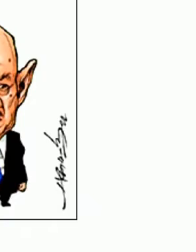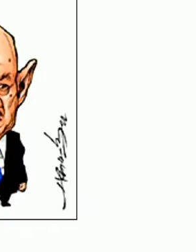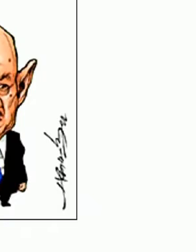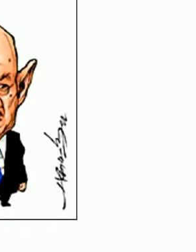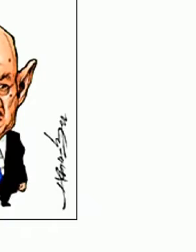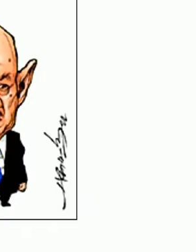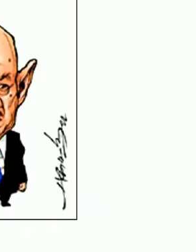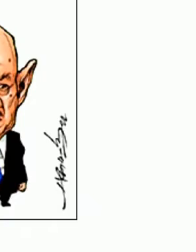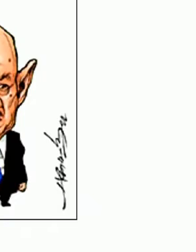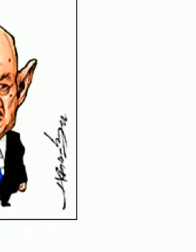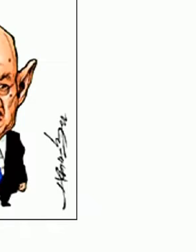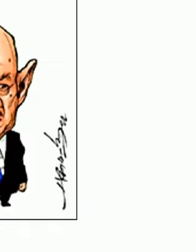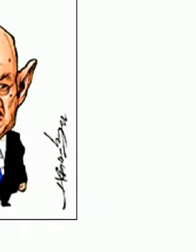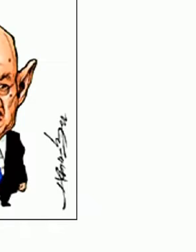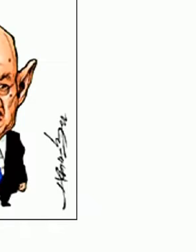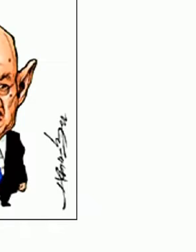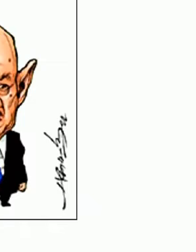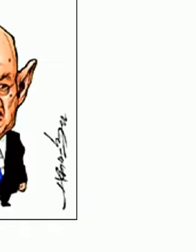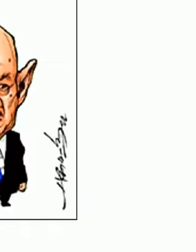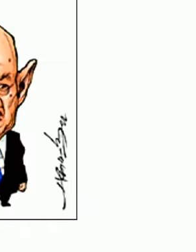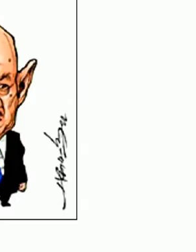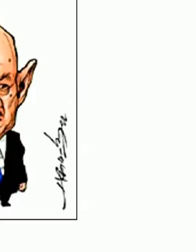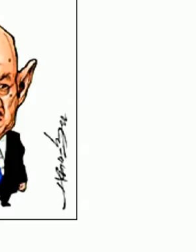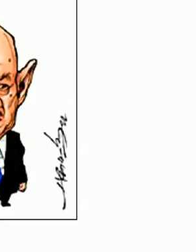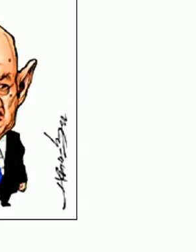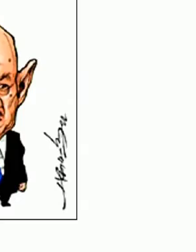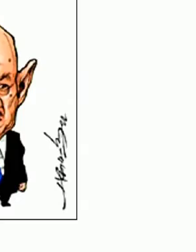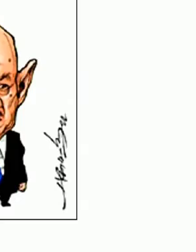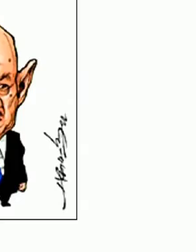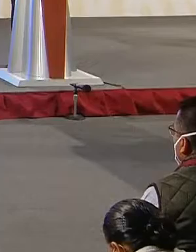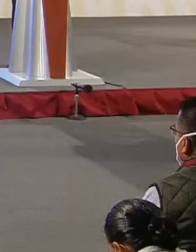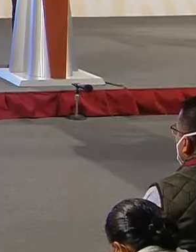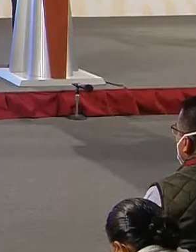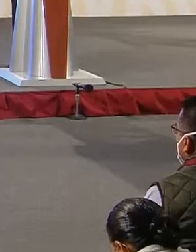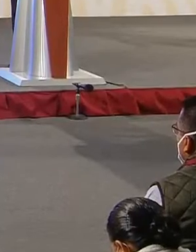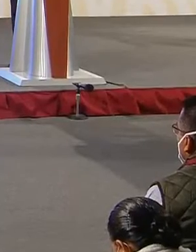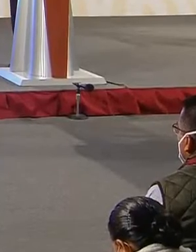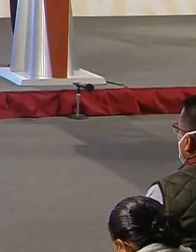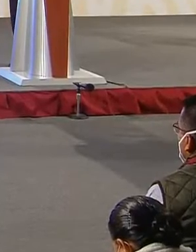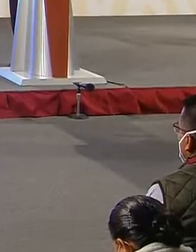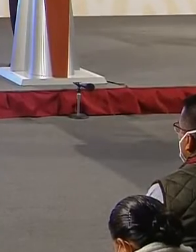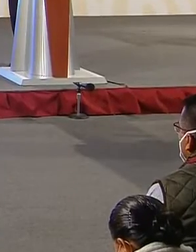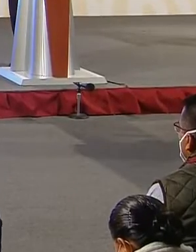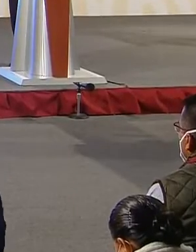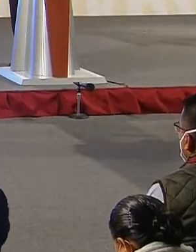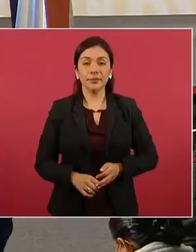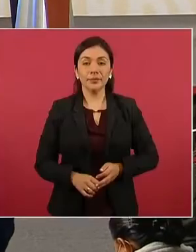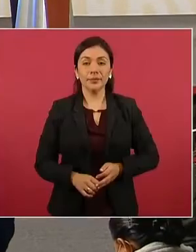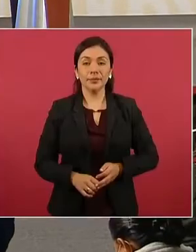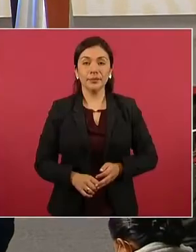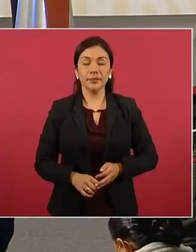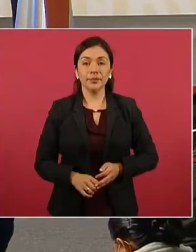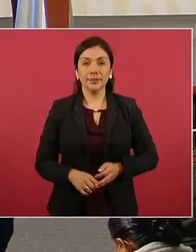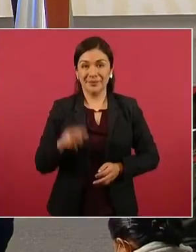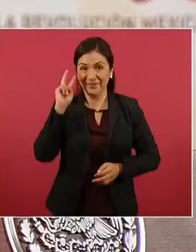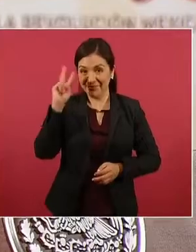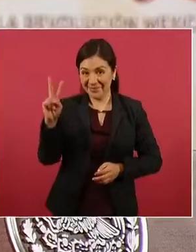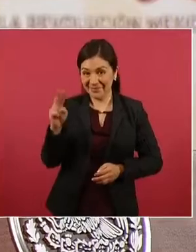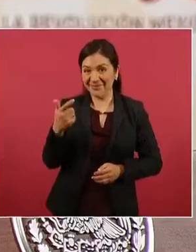y es un ignorante y